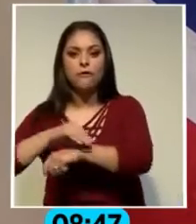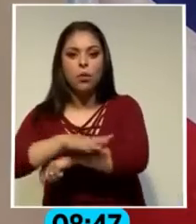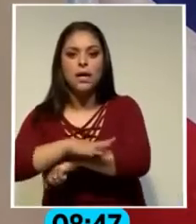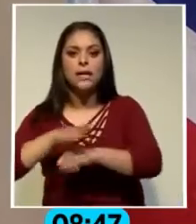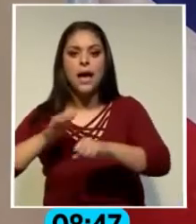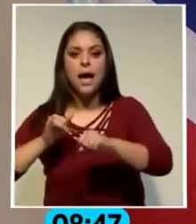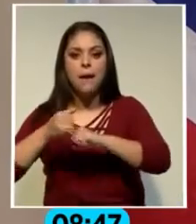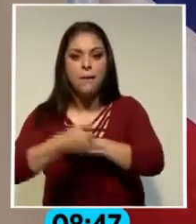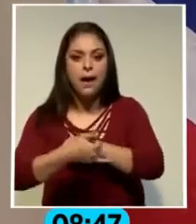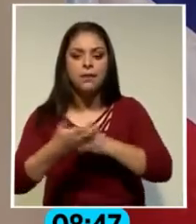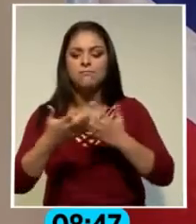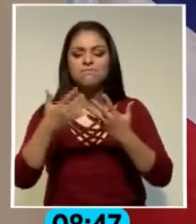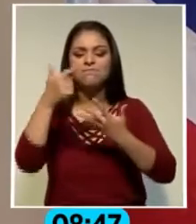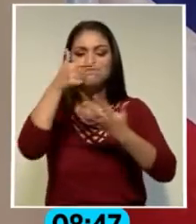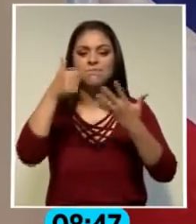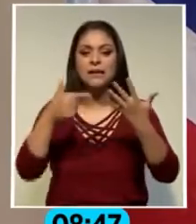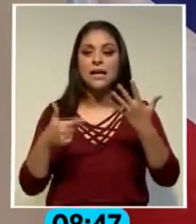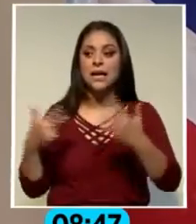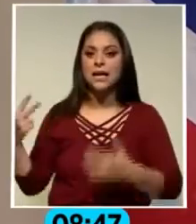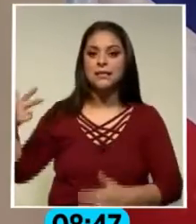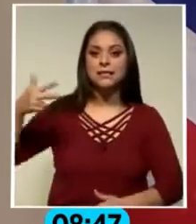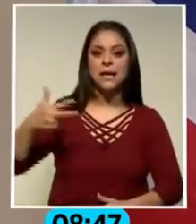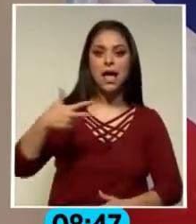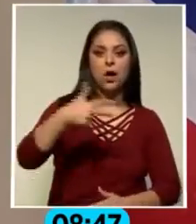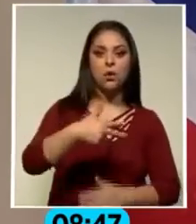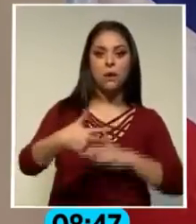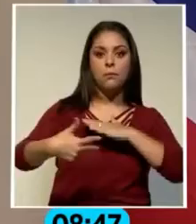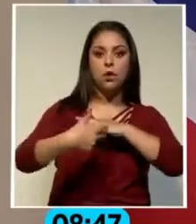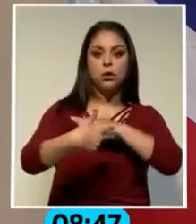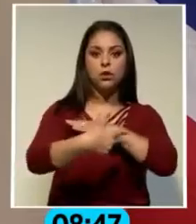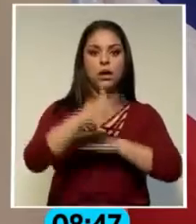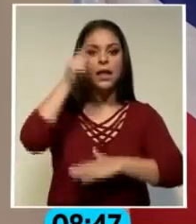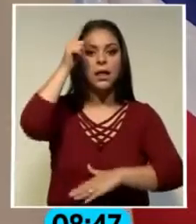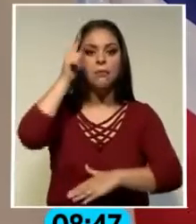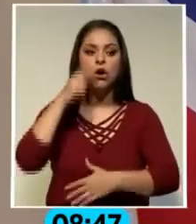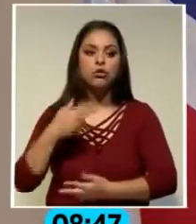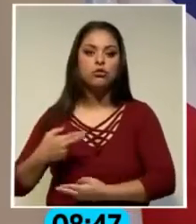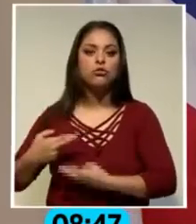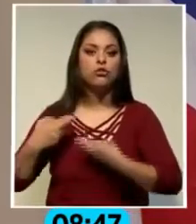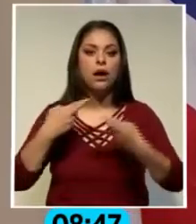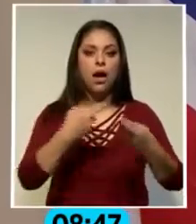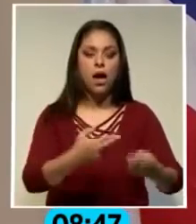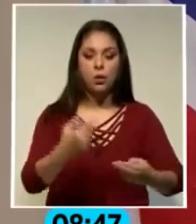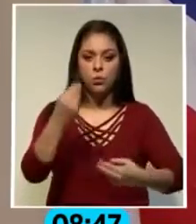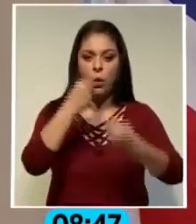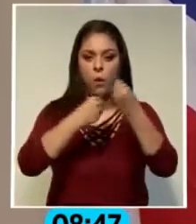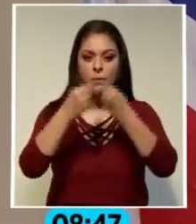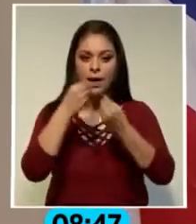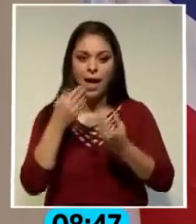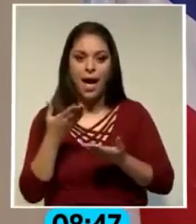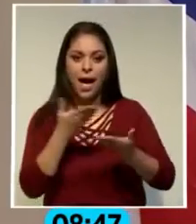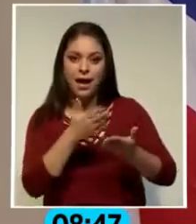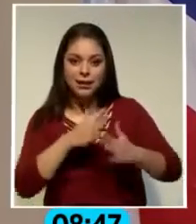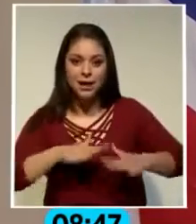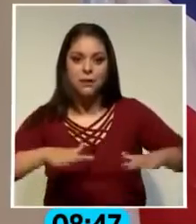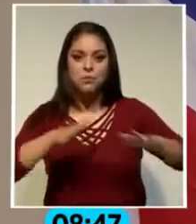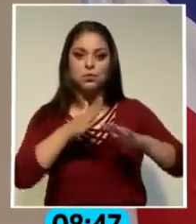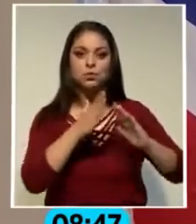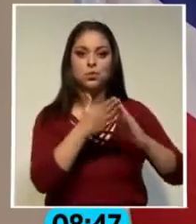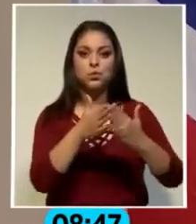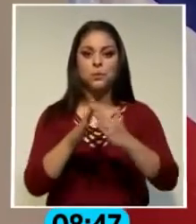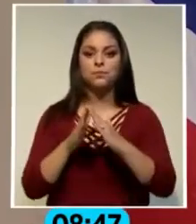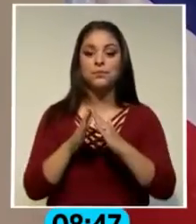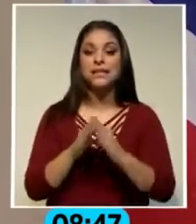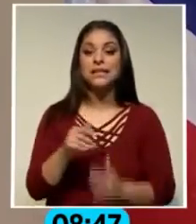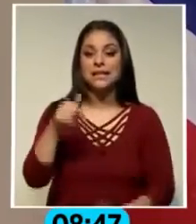culturas que llegaron por el puerto de Limón. Entonces regalaron toda su parte gastronómica a esta hermosa ciudad. Entonces